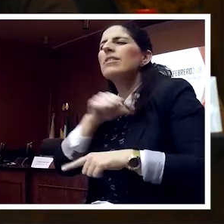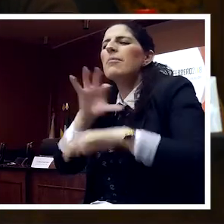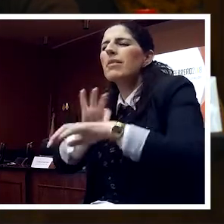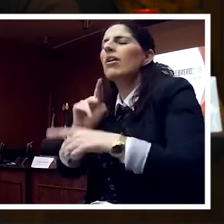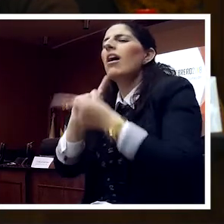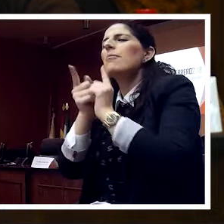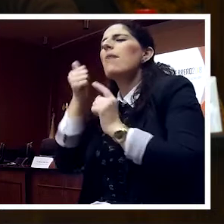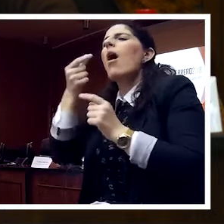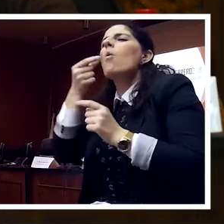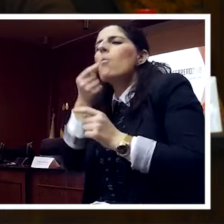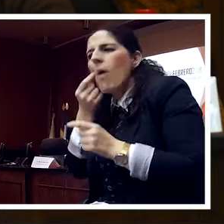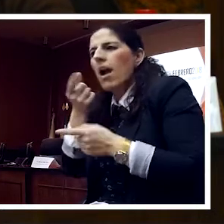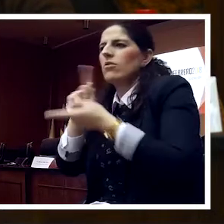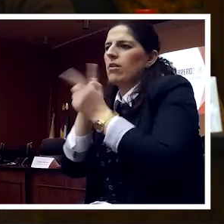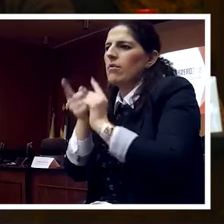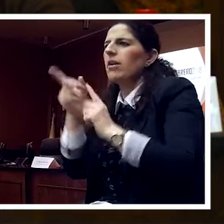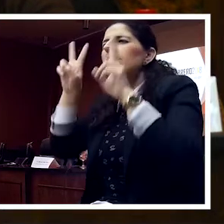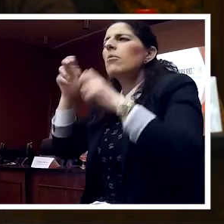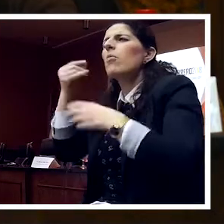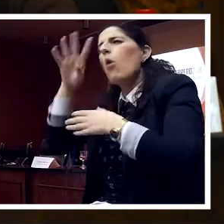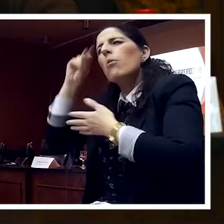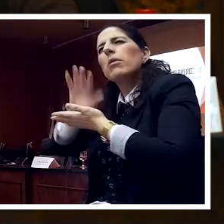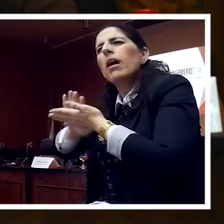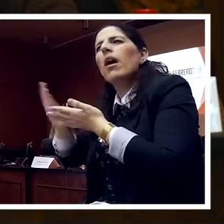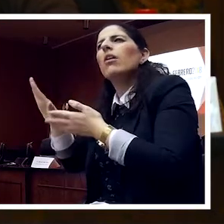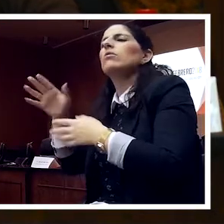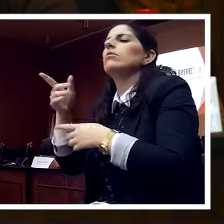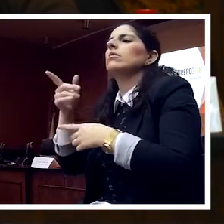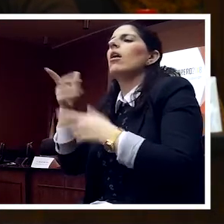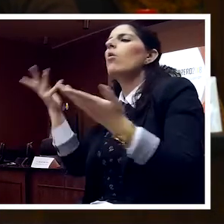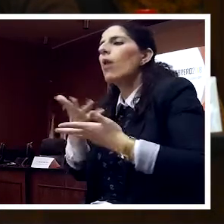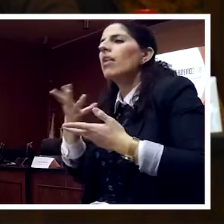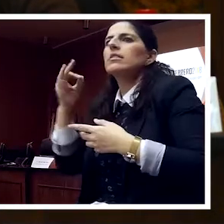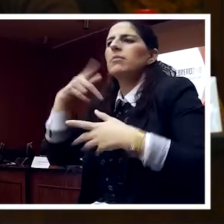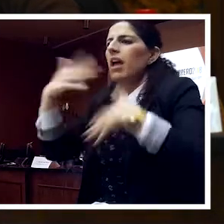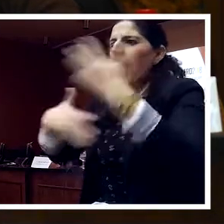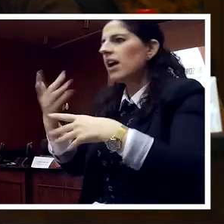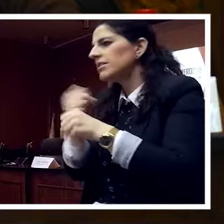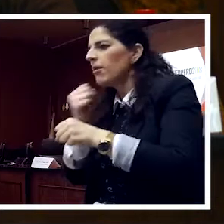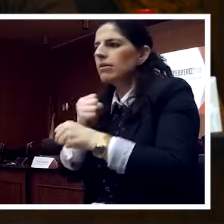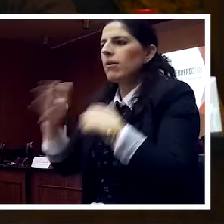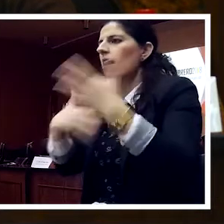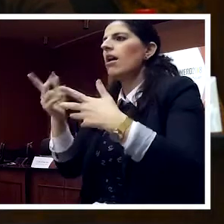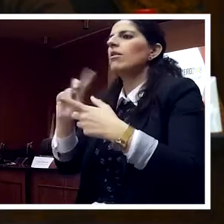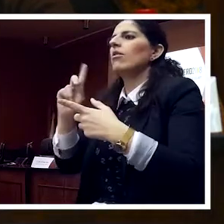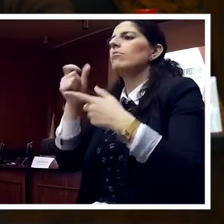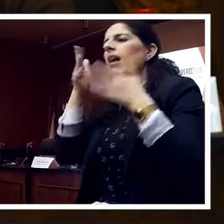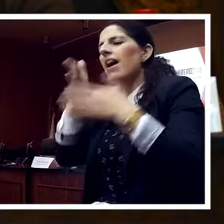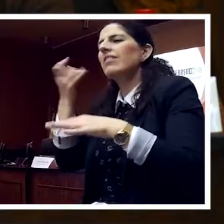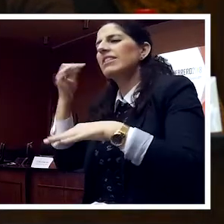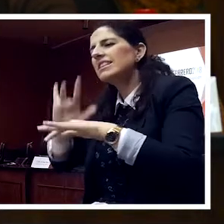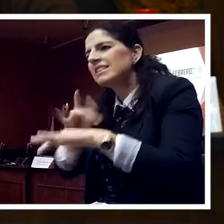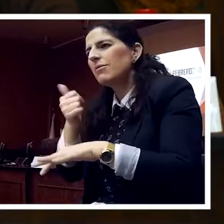medicina. Yo creo que es un tema que está un poco olvidado y además la urgencia es un sitio especialmente